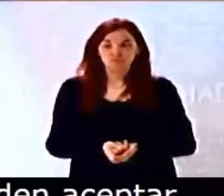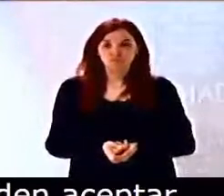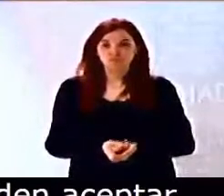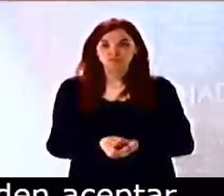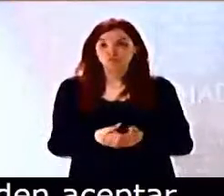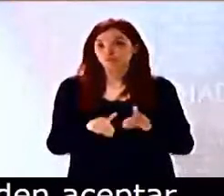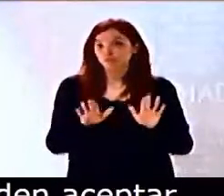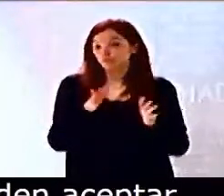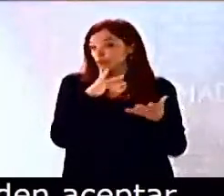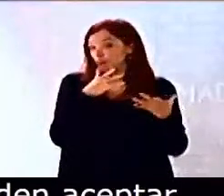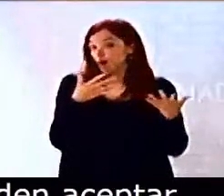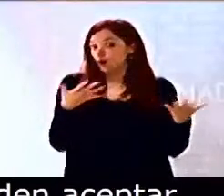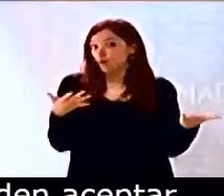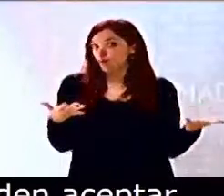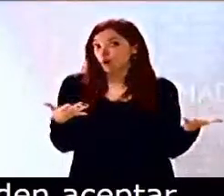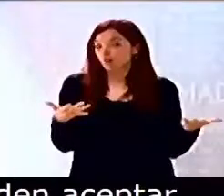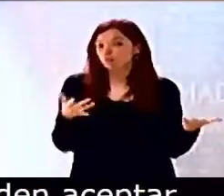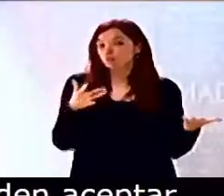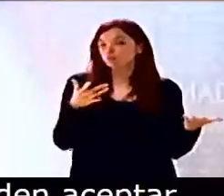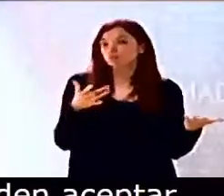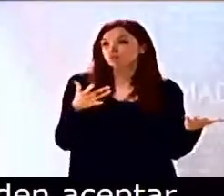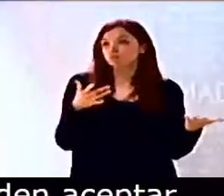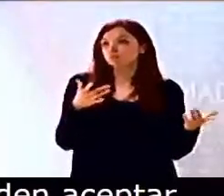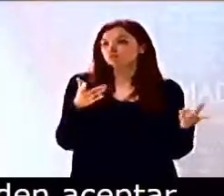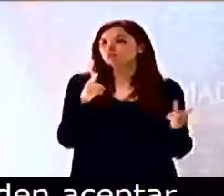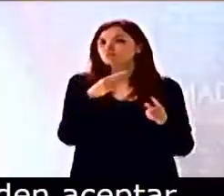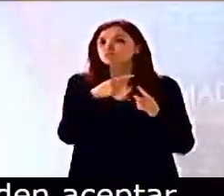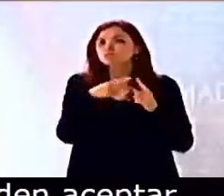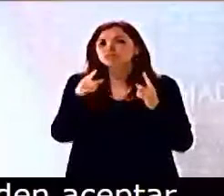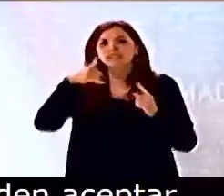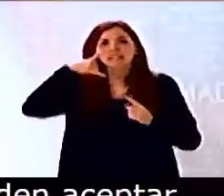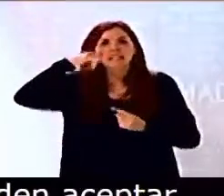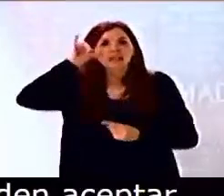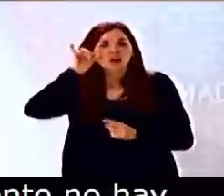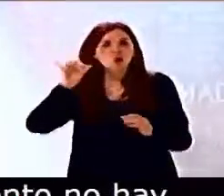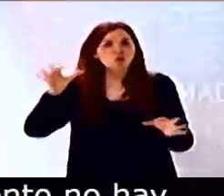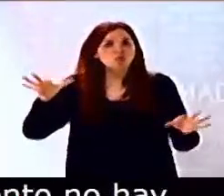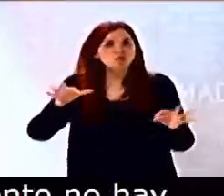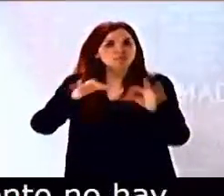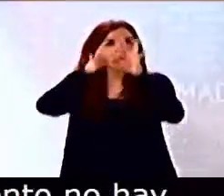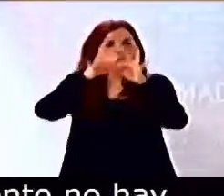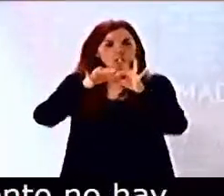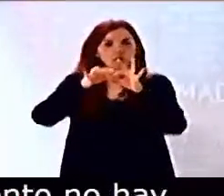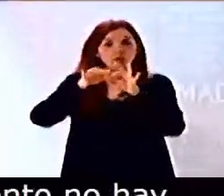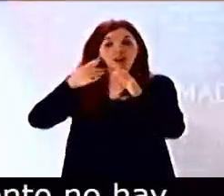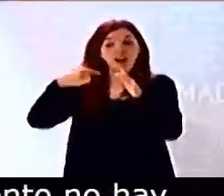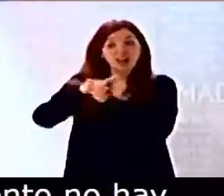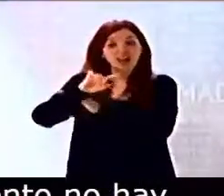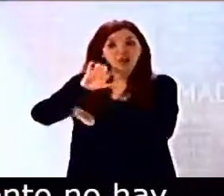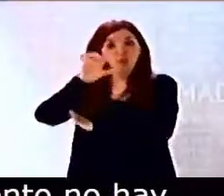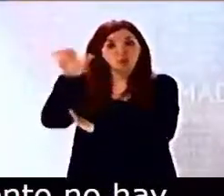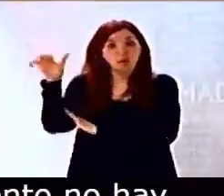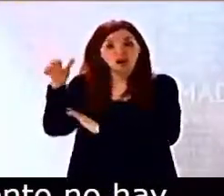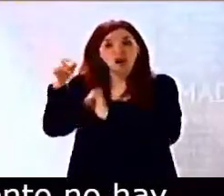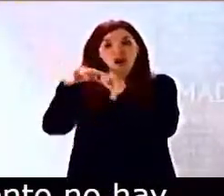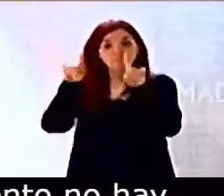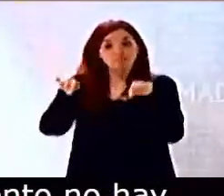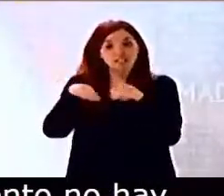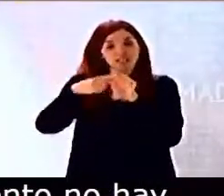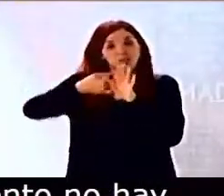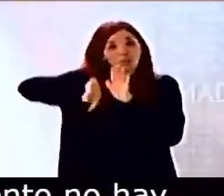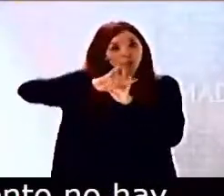Pero en este momento no hay ningún factor de riesgo que la EMA haya puesto en la ficha